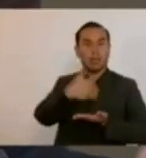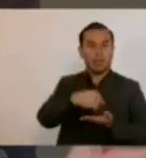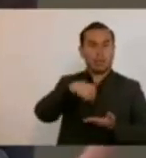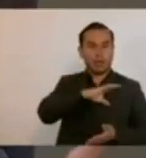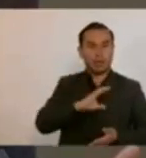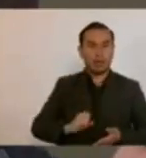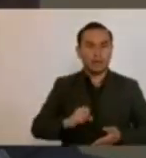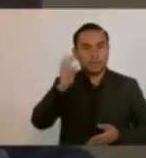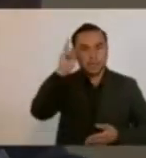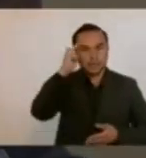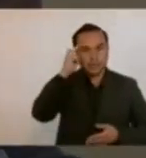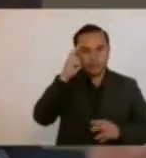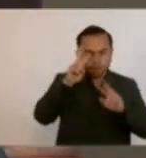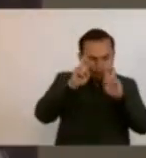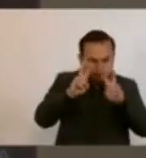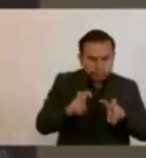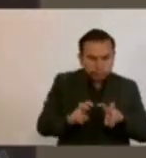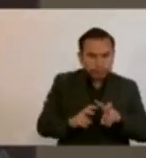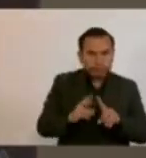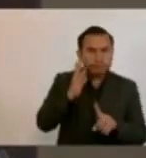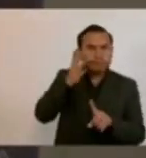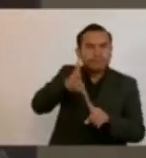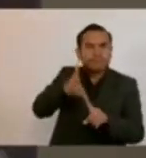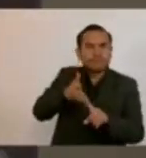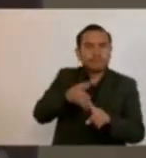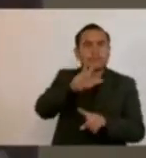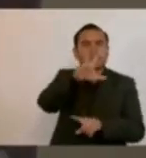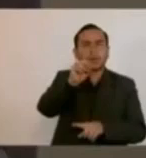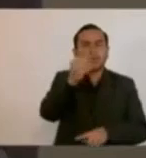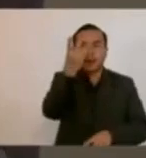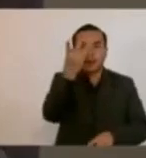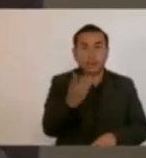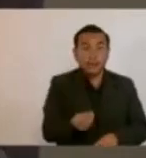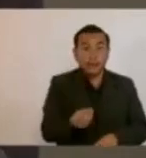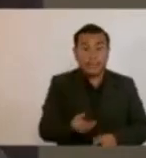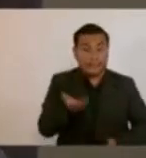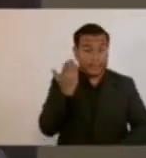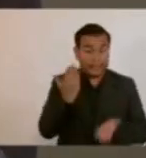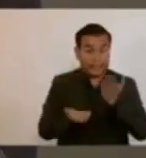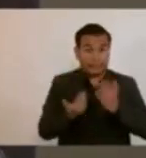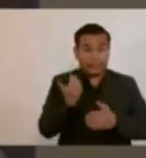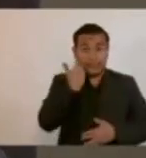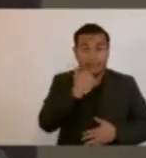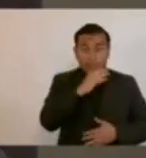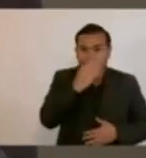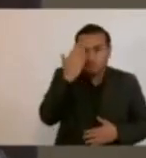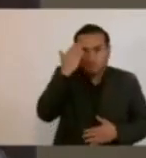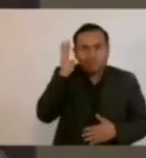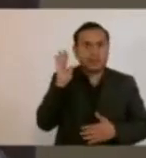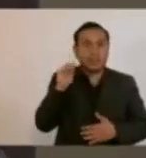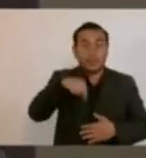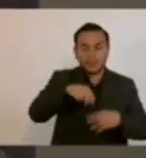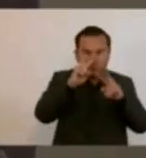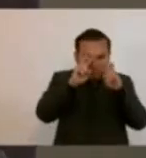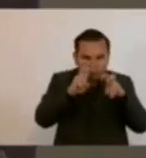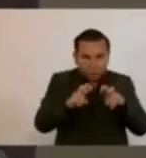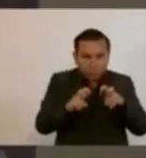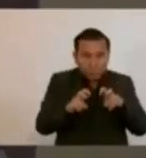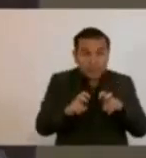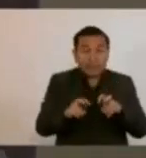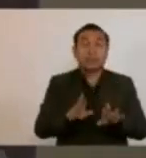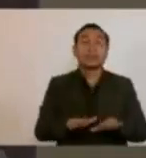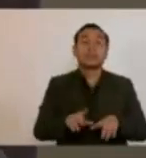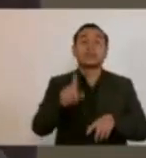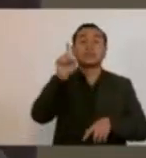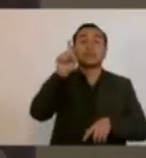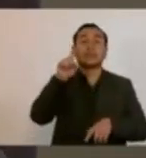enfermedad. Quiere decir que están en cuarentena. Y si se llegara a saber que están enfermos, tendríamos la bendición de que al estar en cuarentena, pues